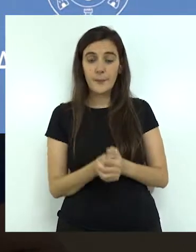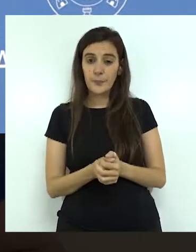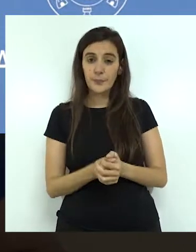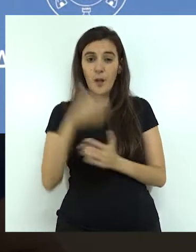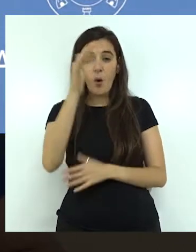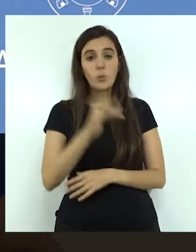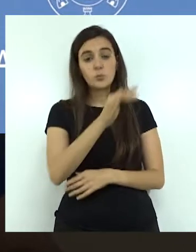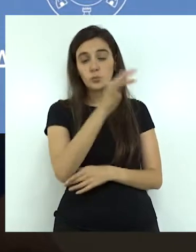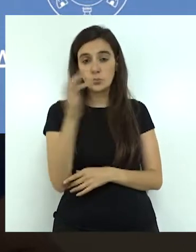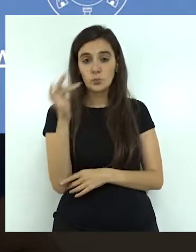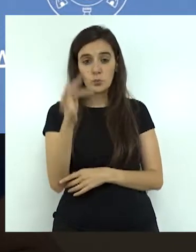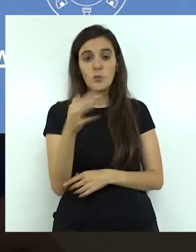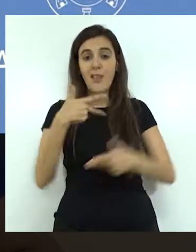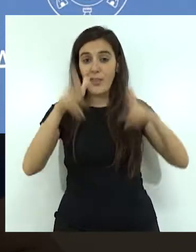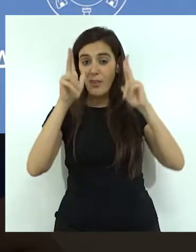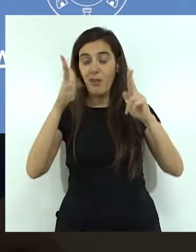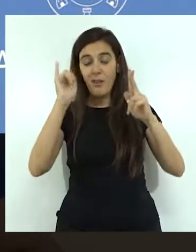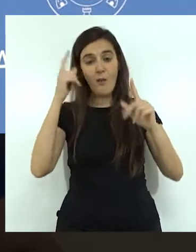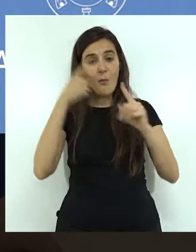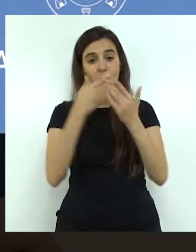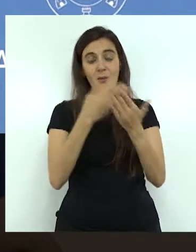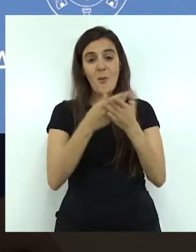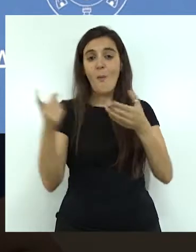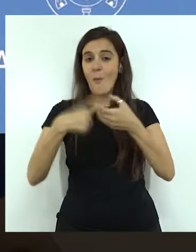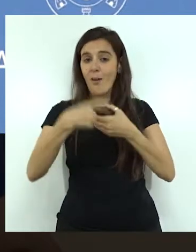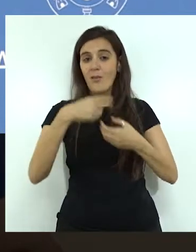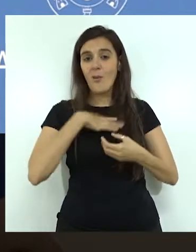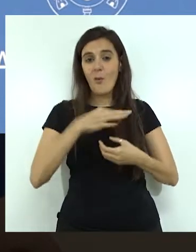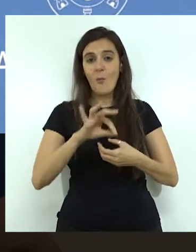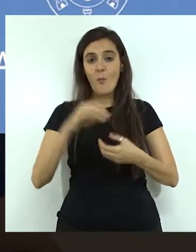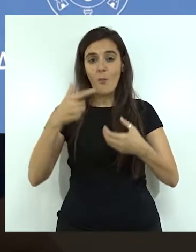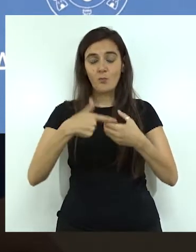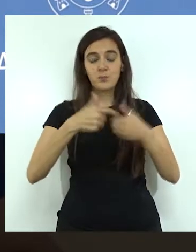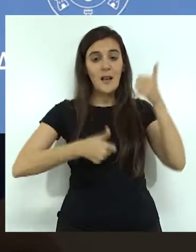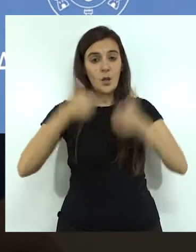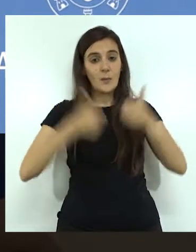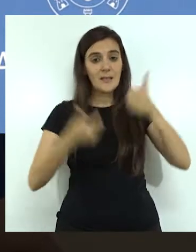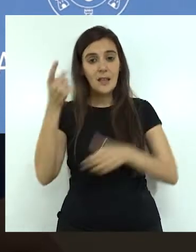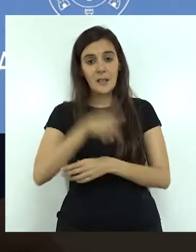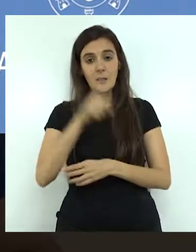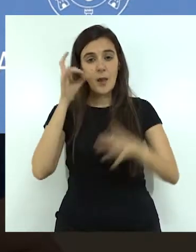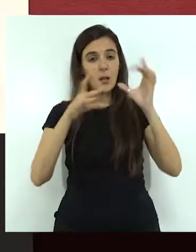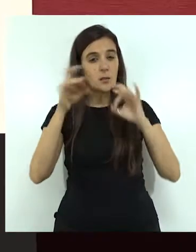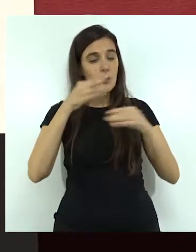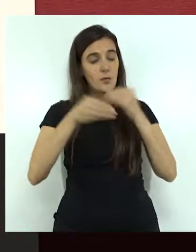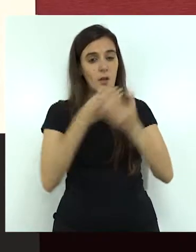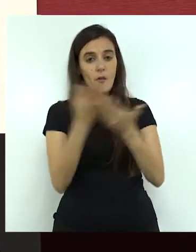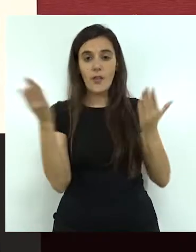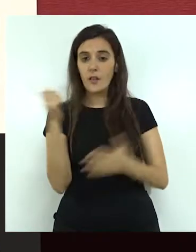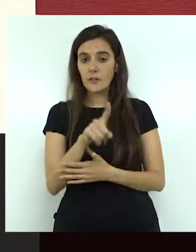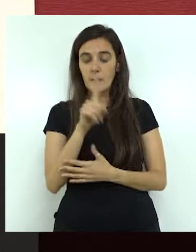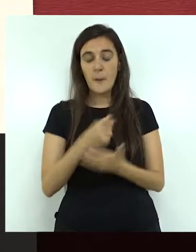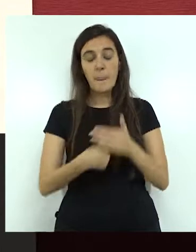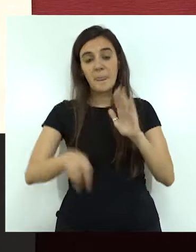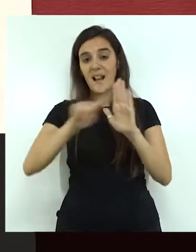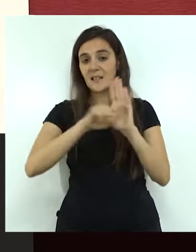libertad a la hora de poder participar en las competiciones en las actividades que se van a ofrecen en el evento las inscripciones pueden